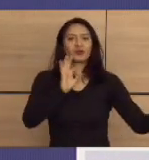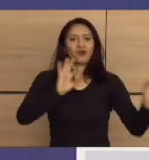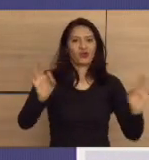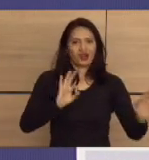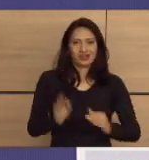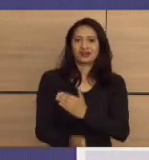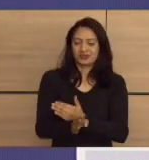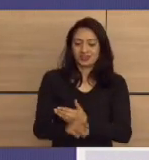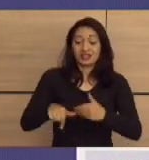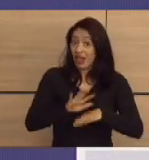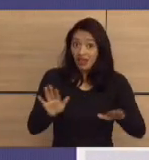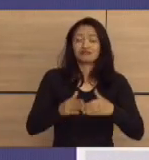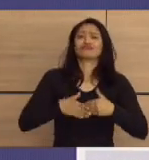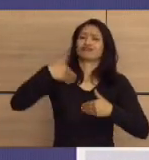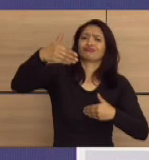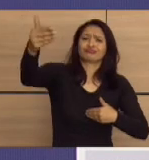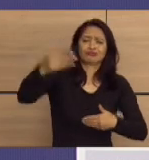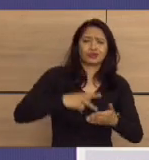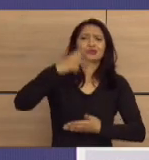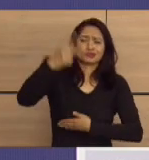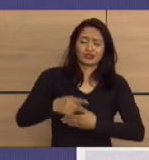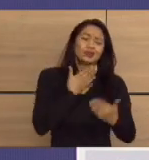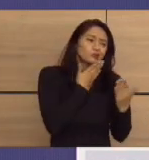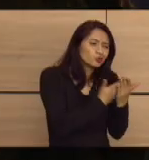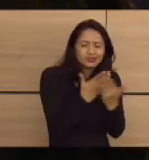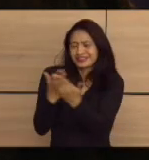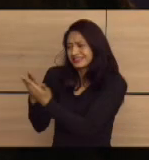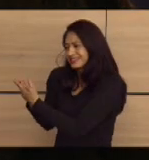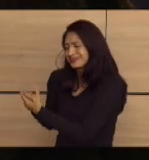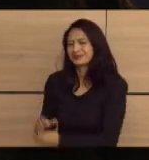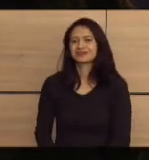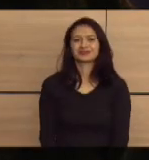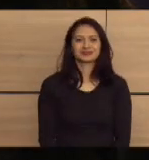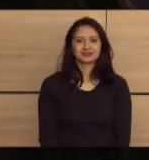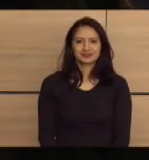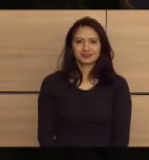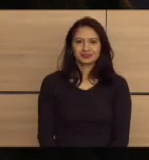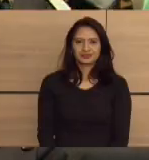y los que vendrán a propósito del trabajo que hagamos en la comisión. Muchísimas gracias.